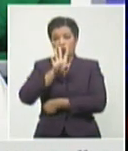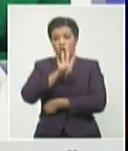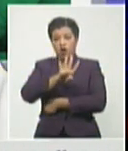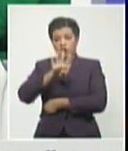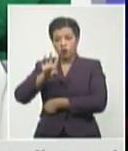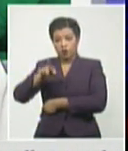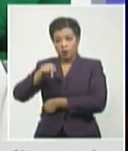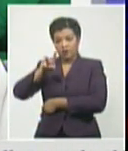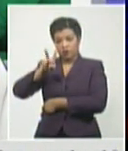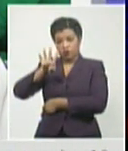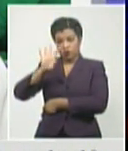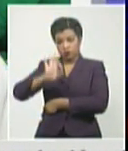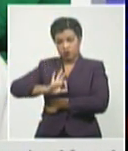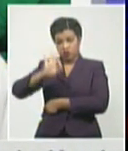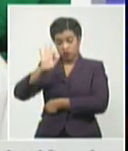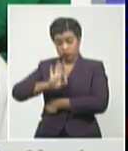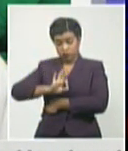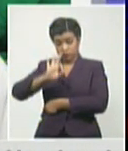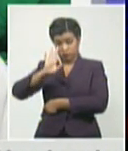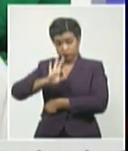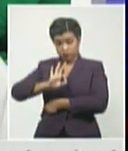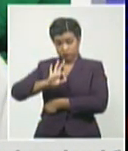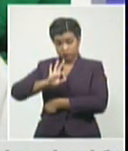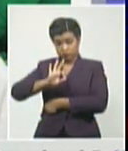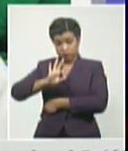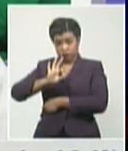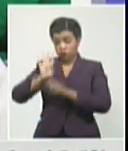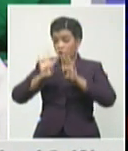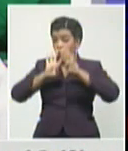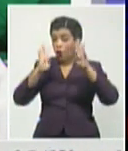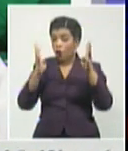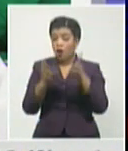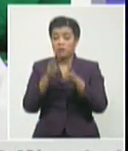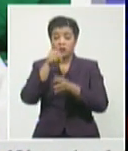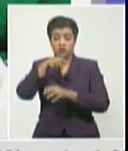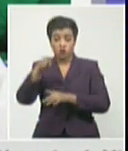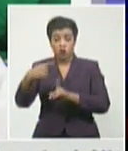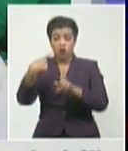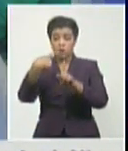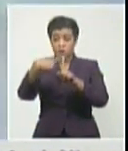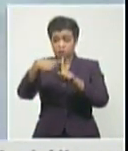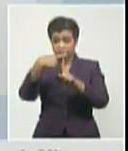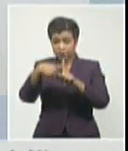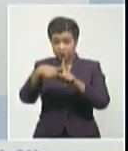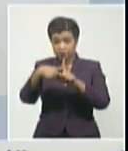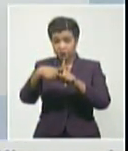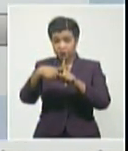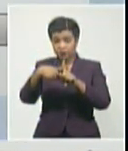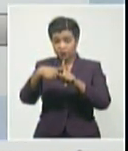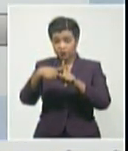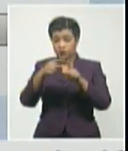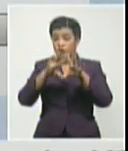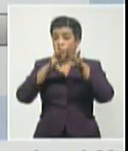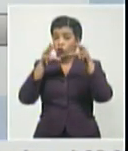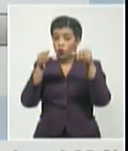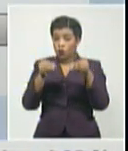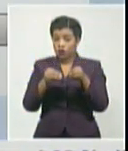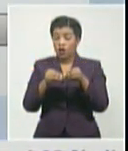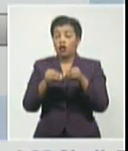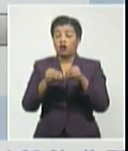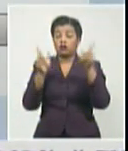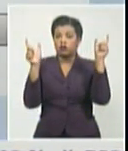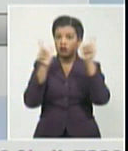24 por ciento de todos los diagnosticados pues ya suma de la alarmante cifra de